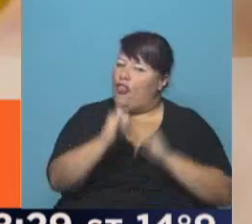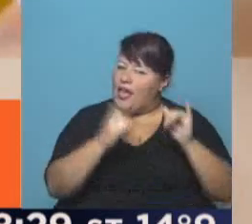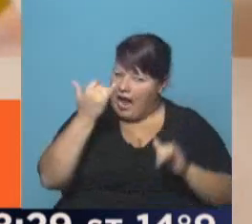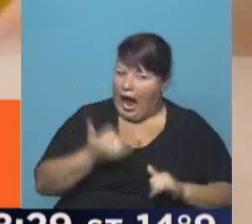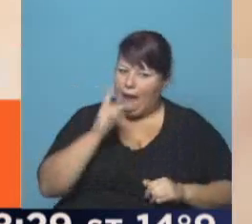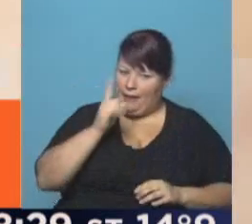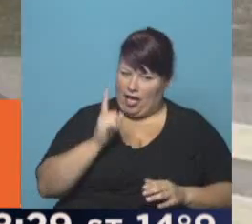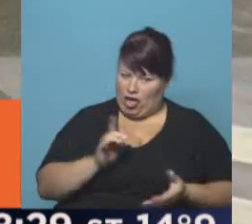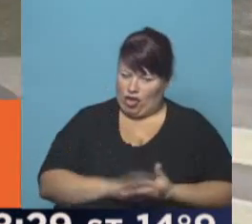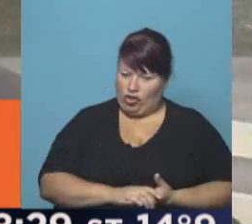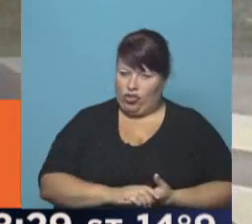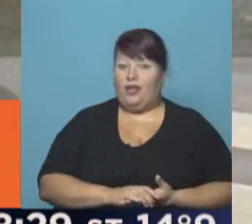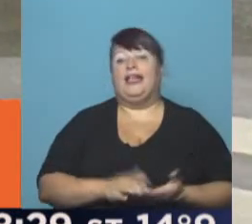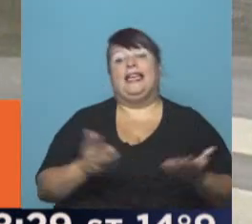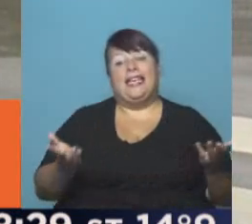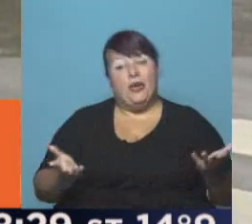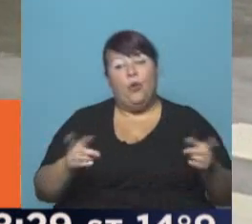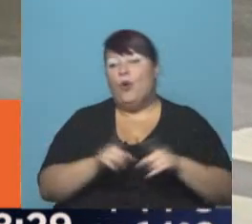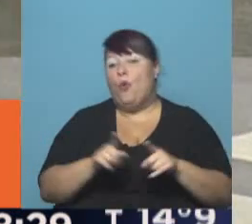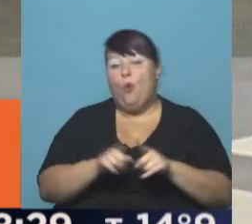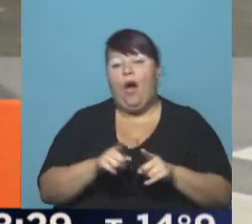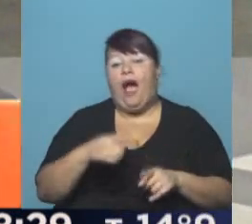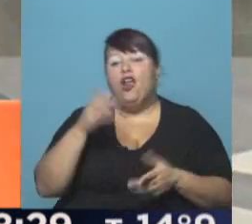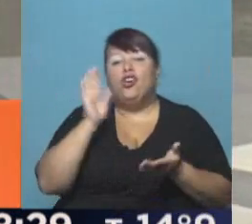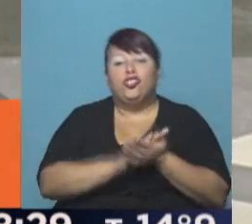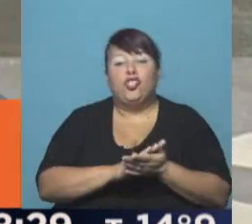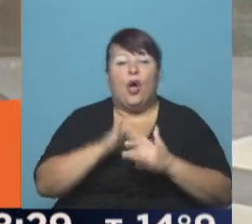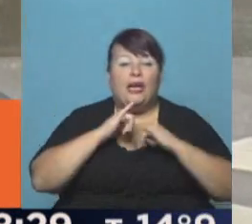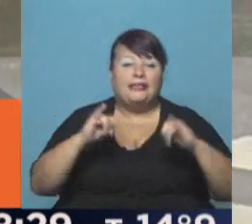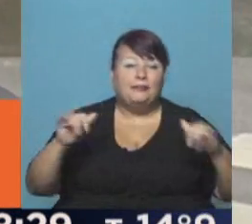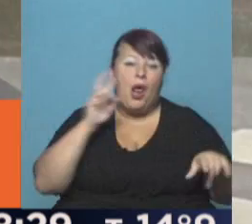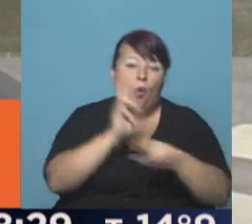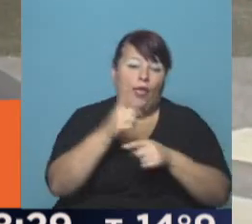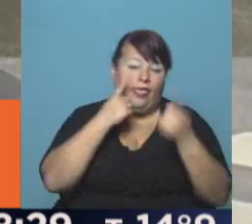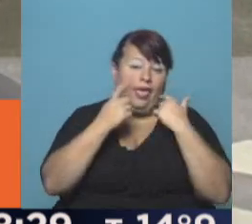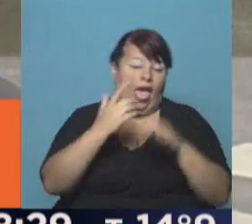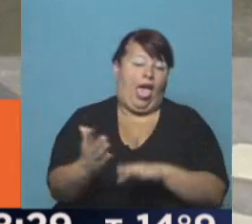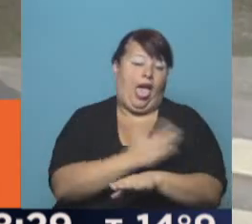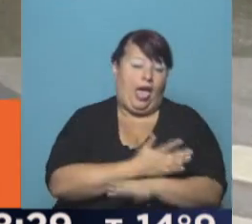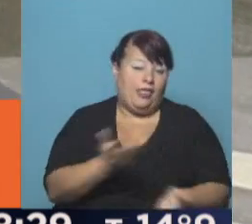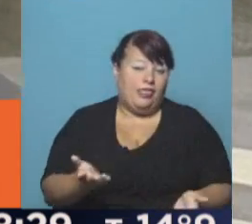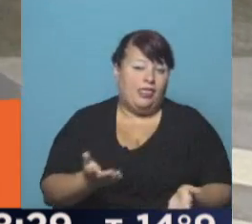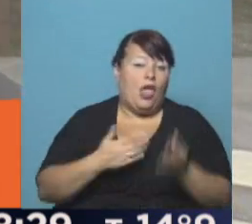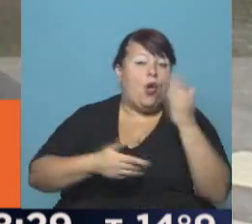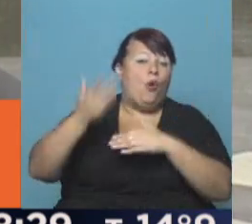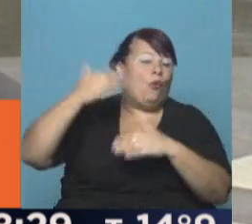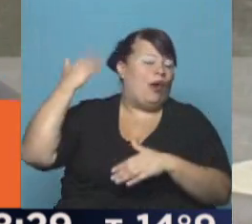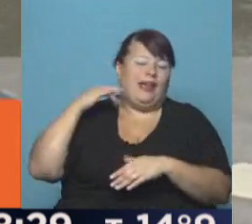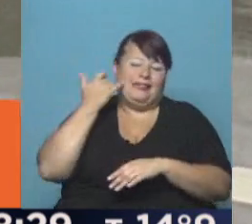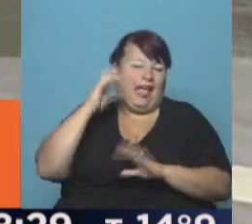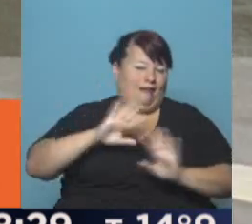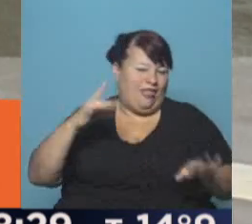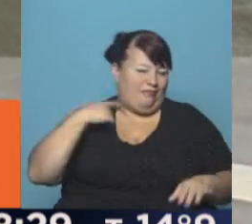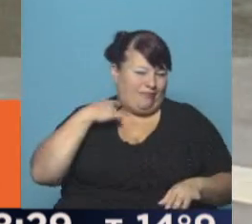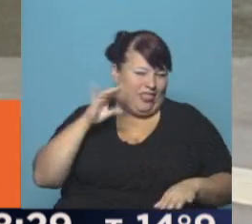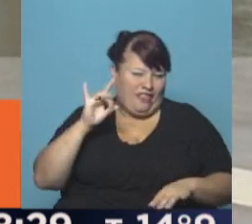los riesgos. Y bueno, es como todo aquello que tiene que ver con campañas de prevención, ¿cierto? Es decir, retrotraer es muy difícil. Lo que